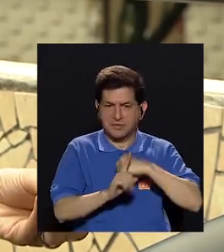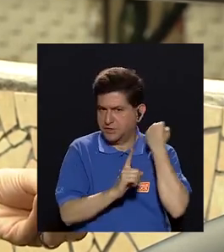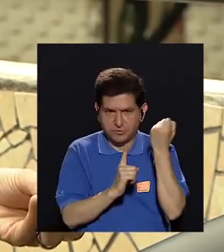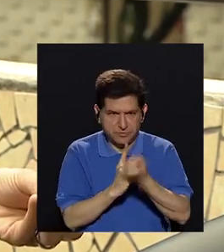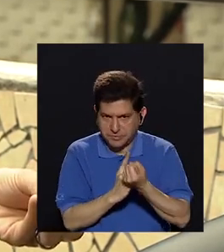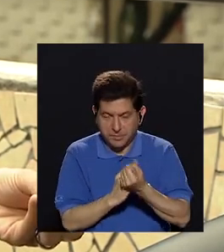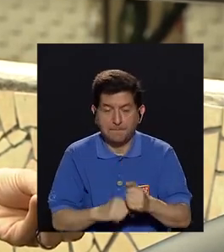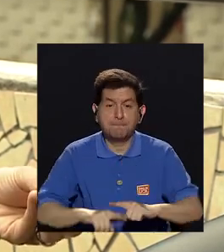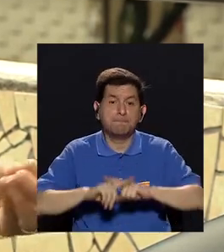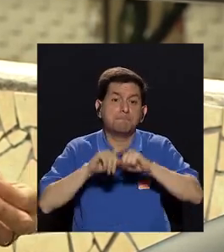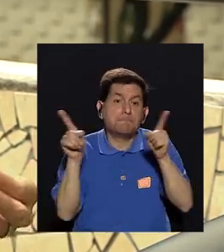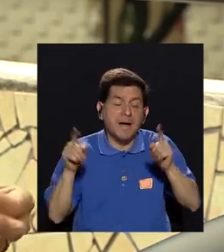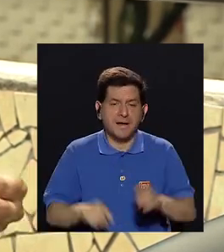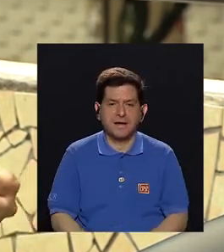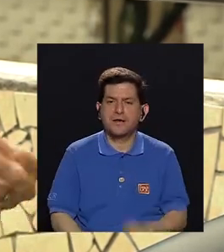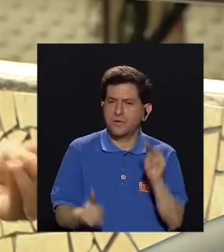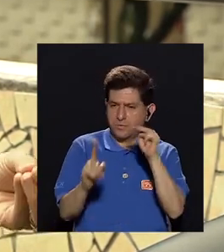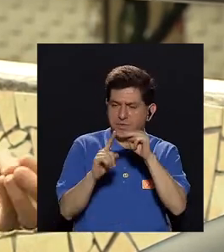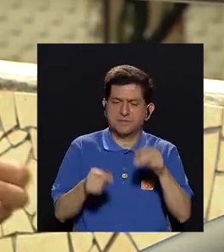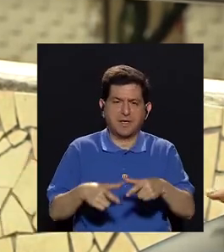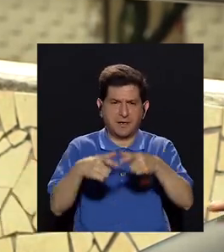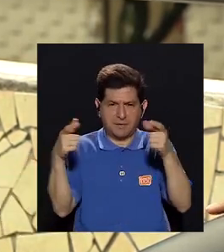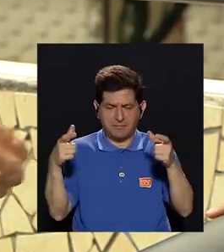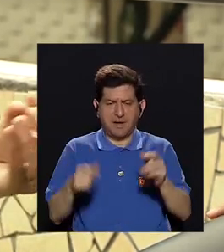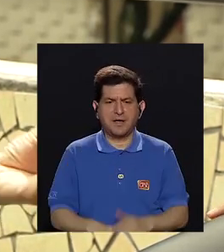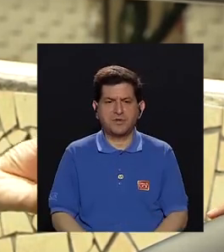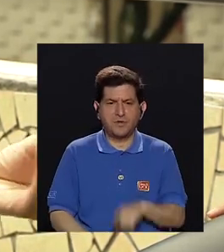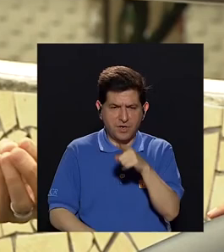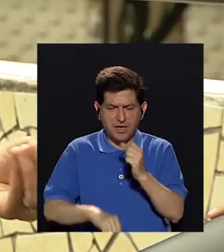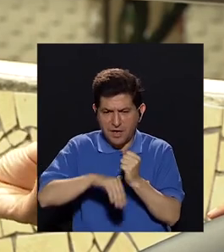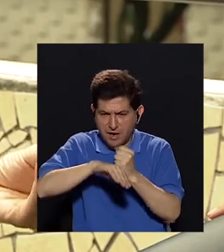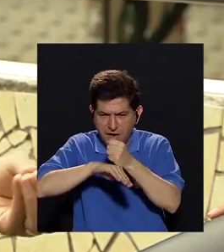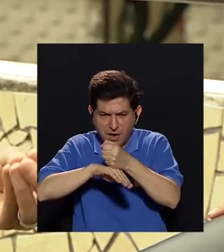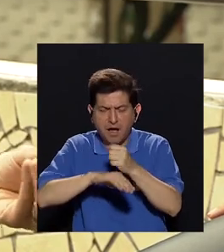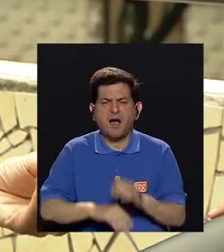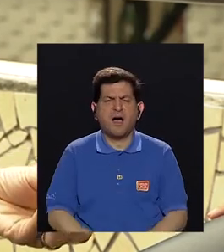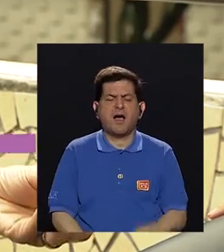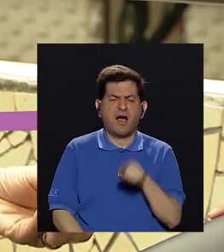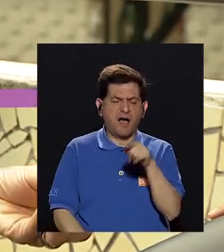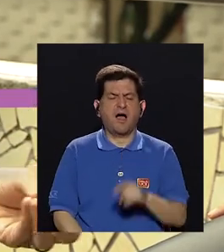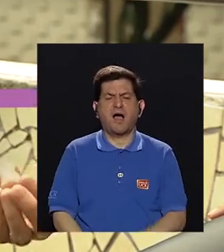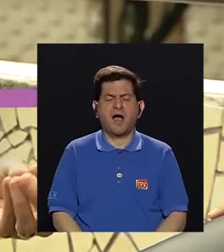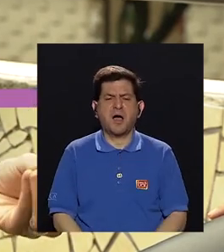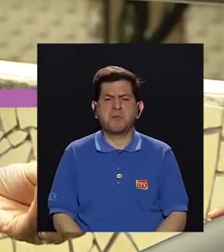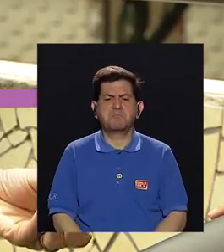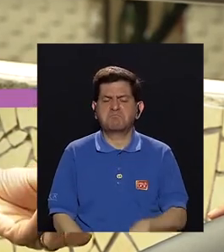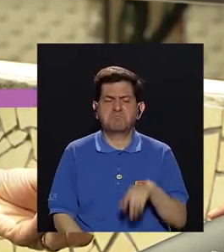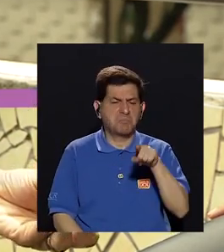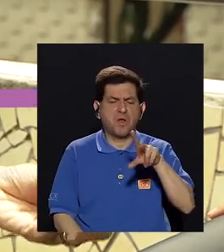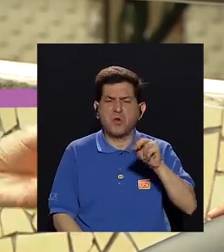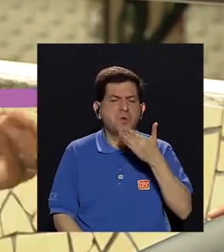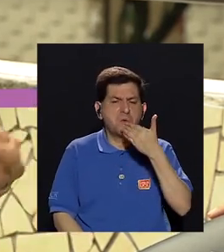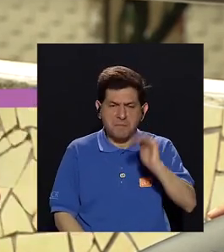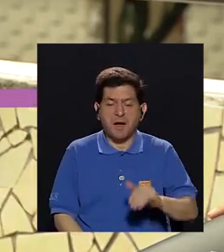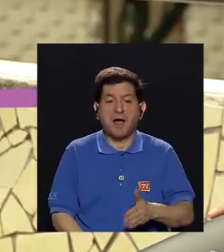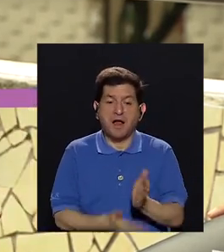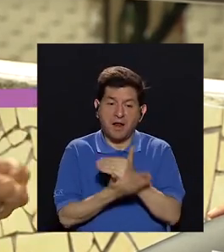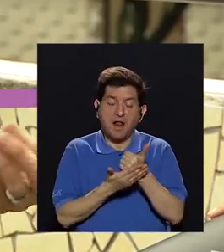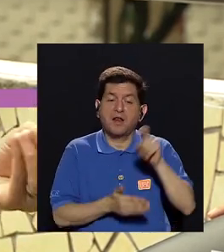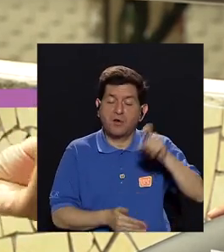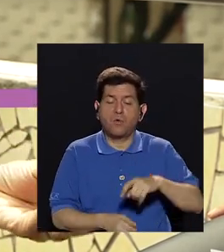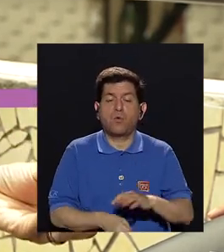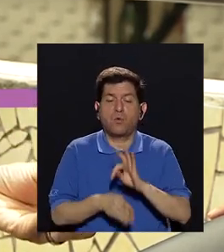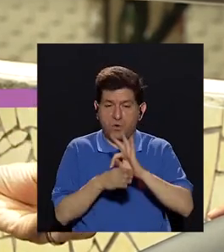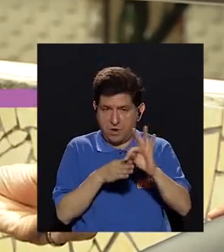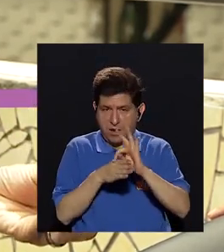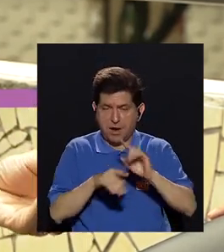síndrome de ovario poliquístico. Pero entonces, el mensaje es, la mayoría de estas imágenes quísticas son fisiológicas, son benignas. Algunas requieren